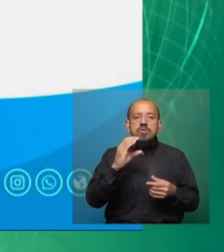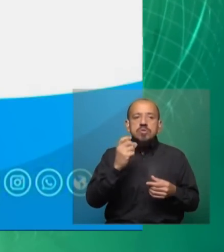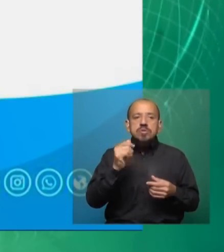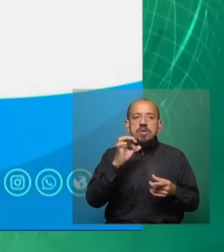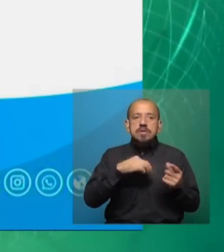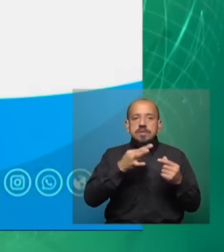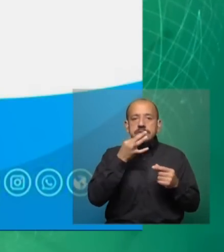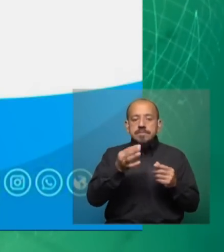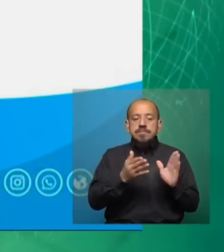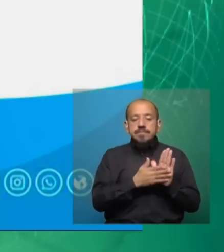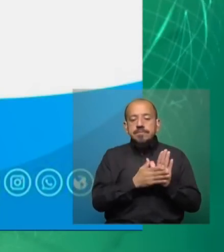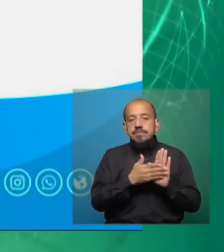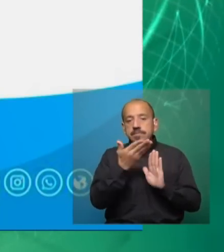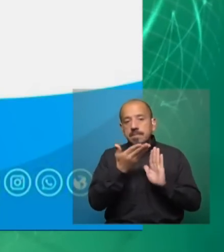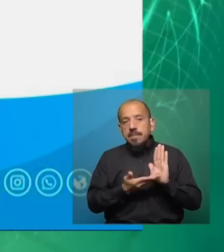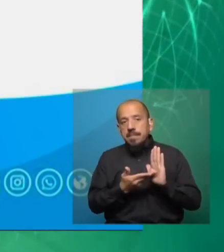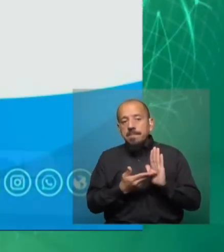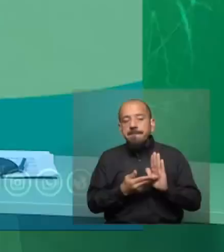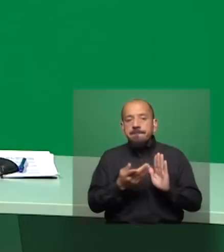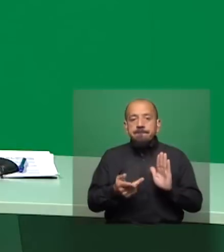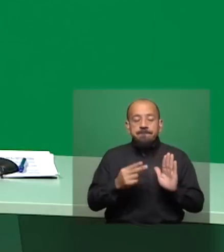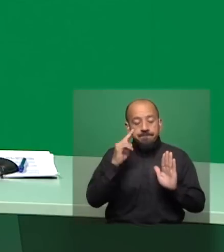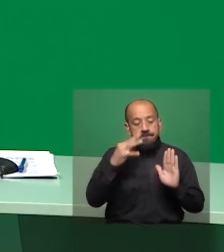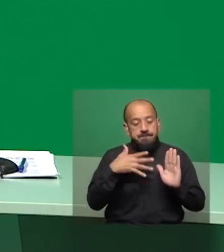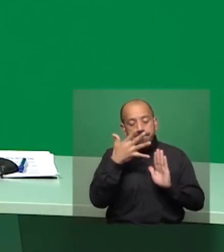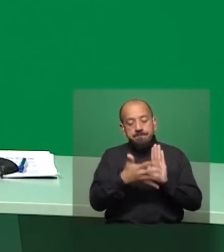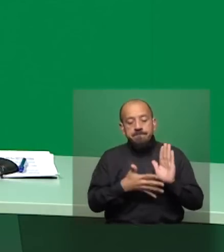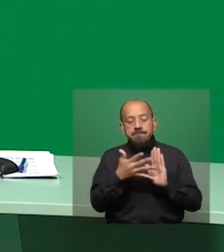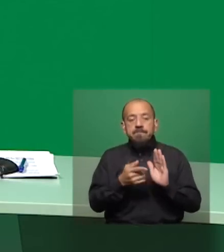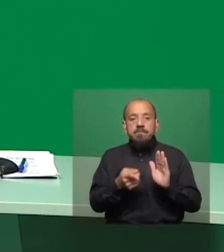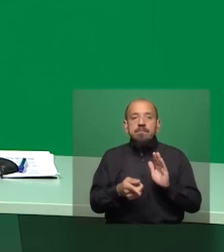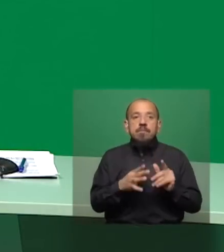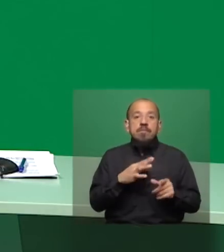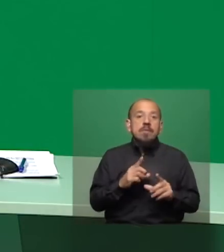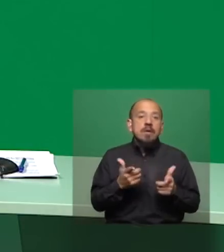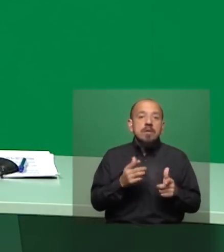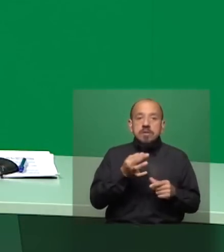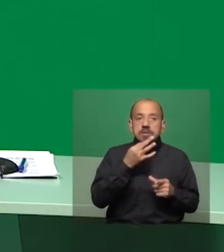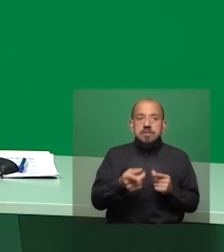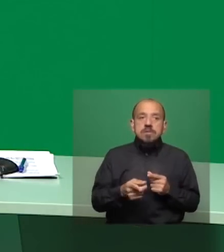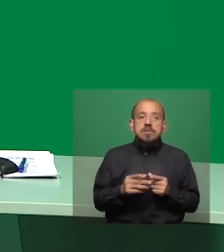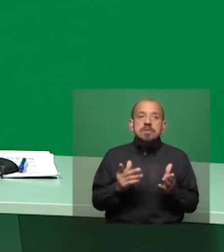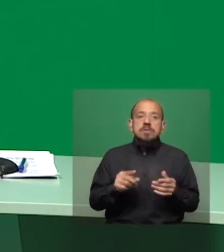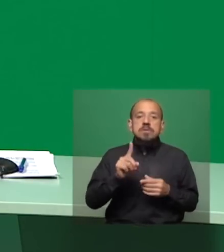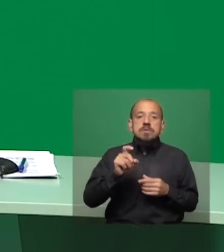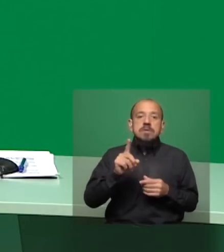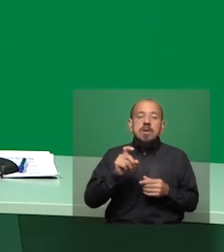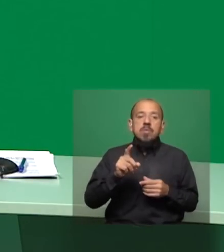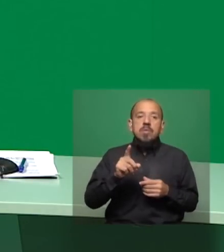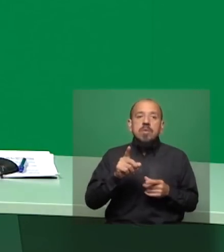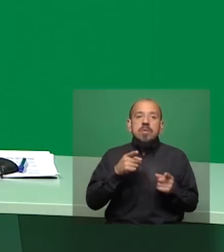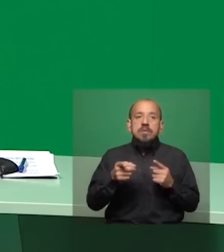y dice al final el comunicado que en el resto del país O sea en todas las localidades que no mencionamos el agua que